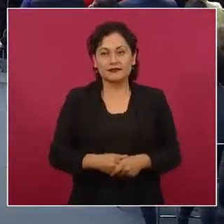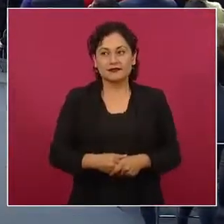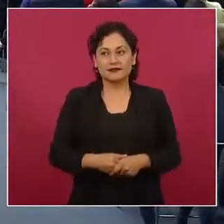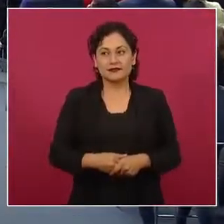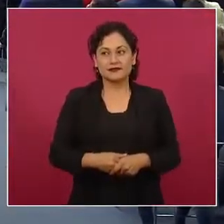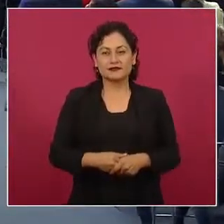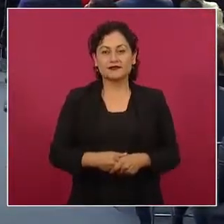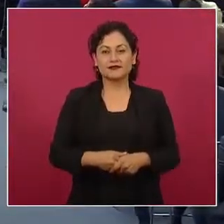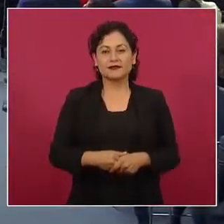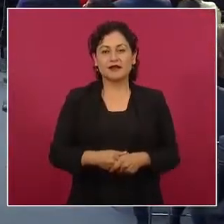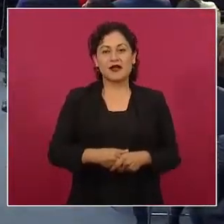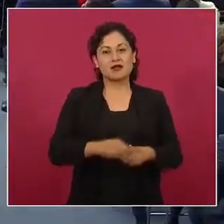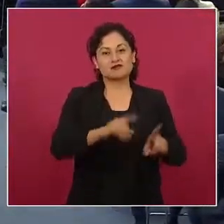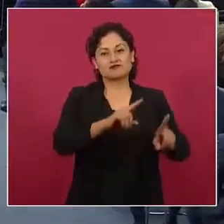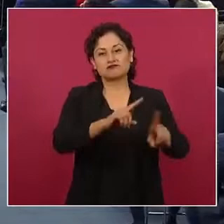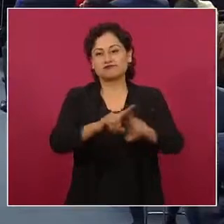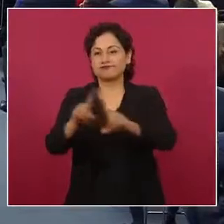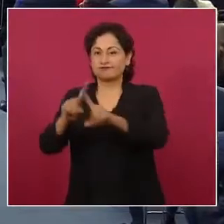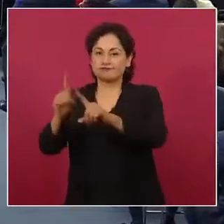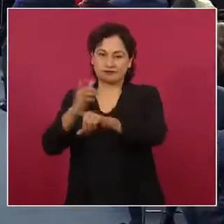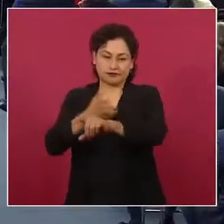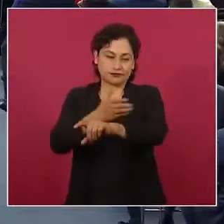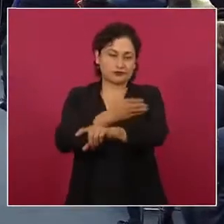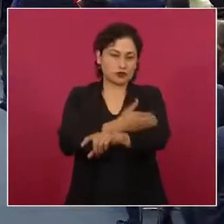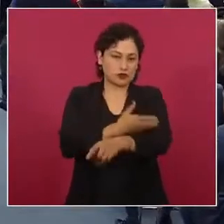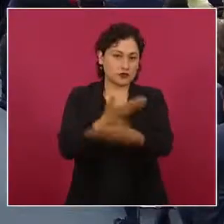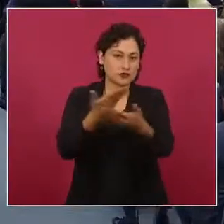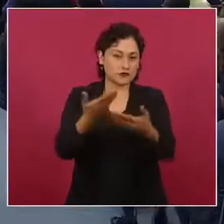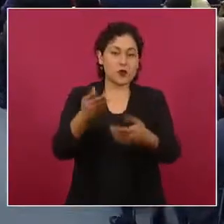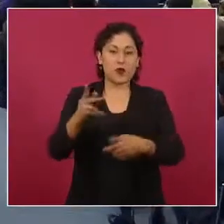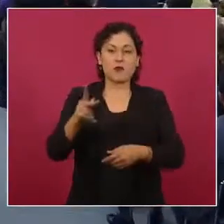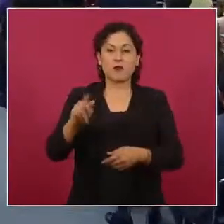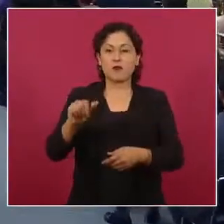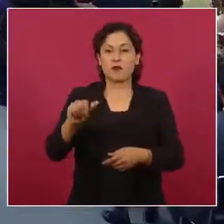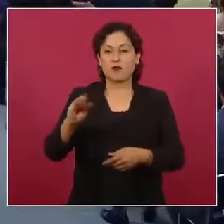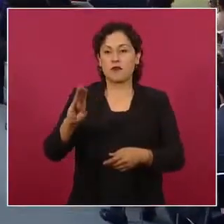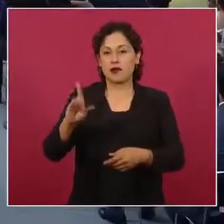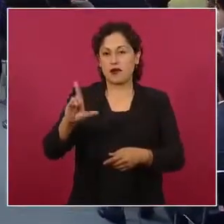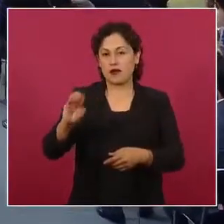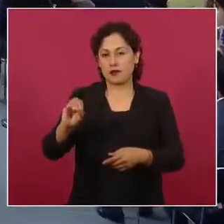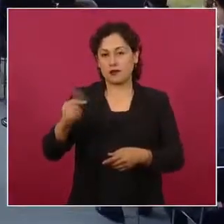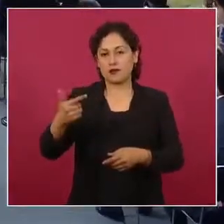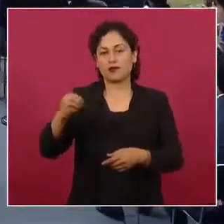de nuestros compañeros Pablo Gómez,